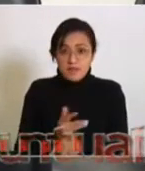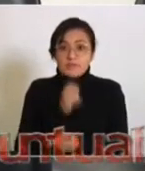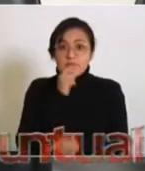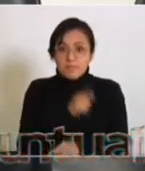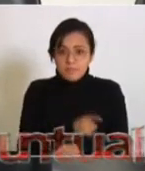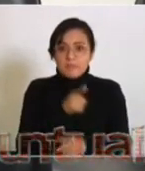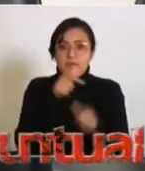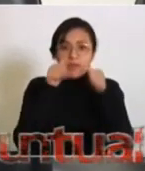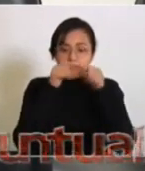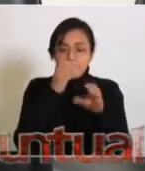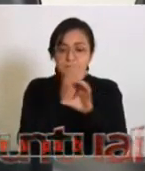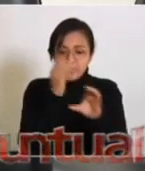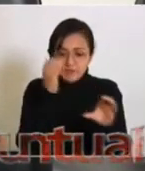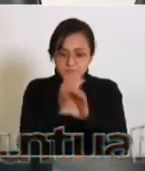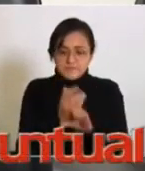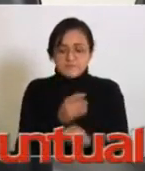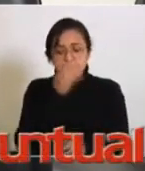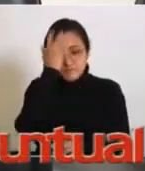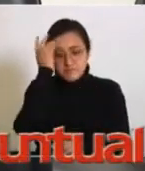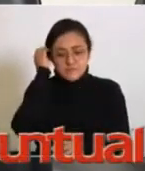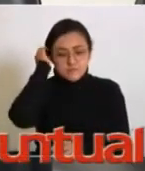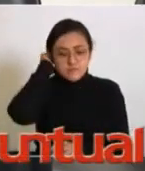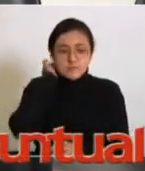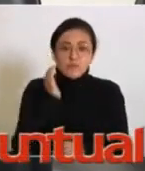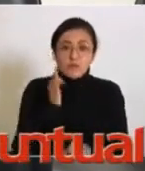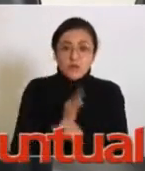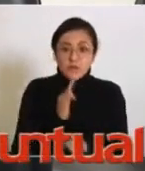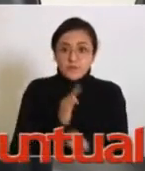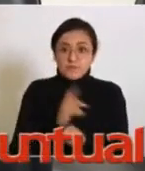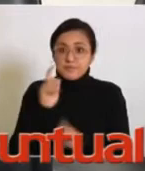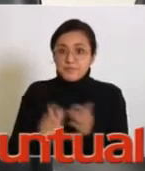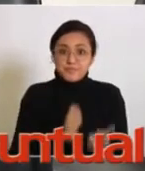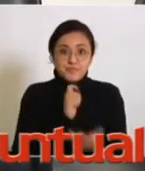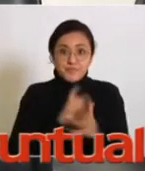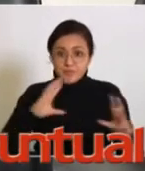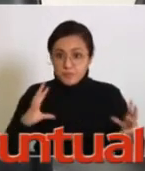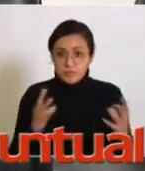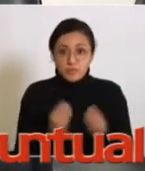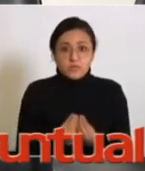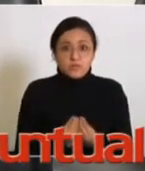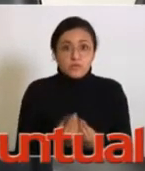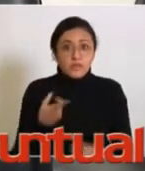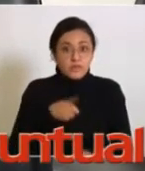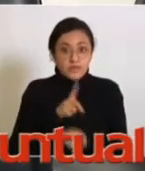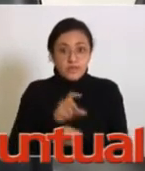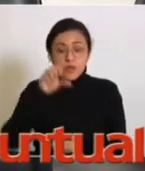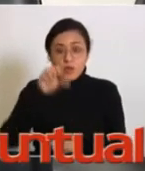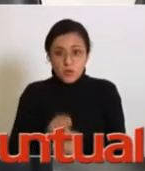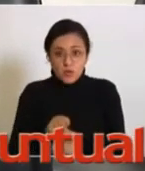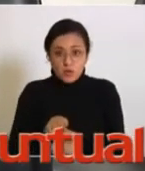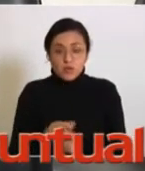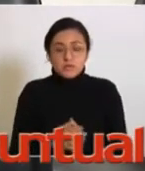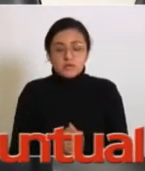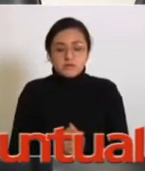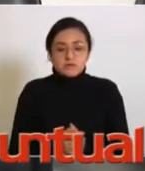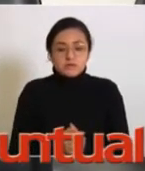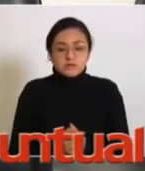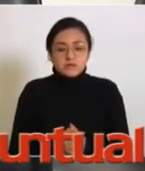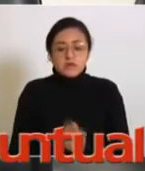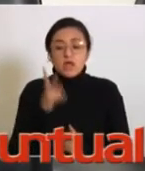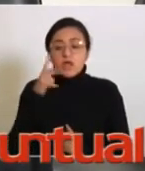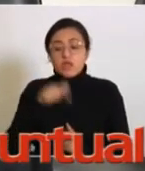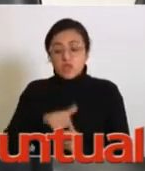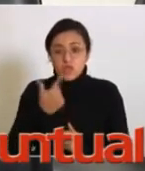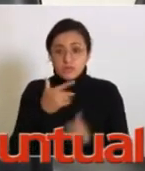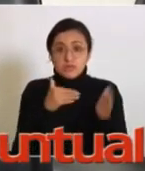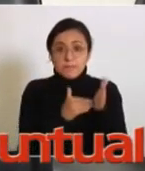Texmelucan. Esto ha requerido una inversión de al día de hoy, al corte del día de hoy, de